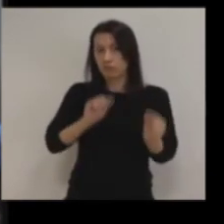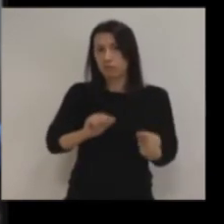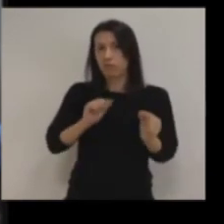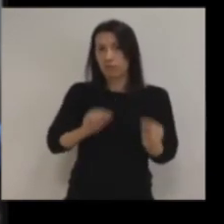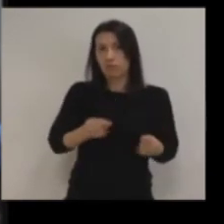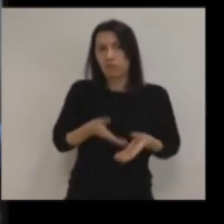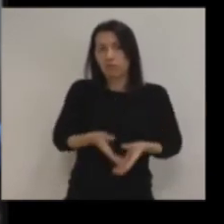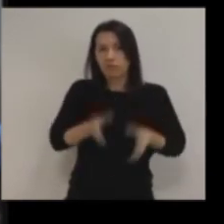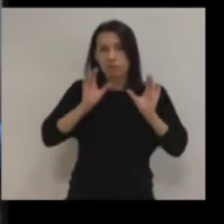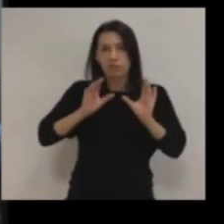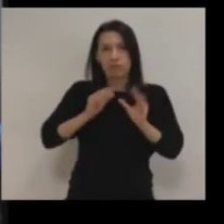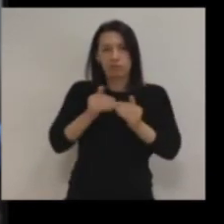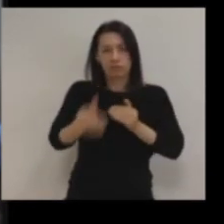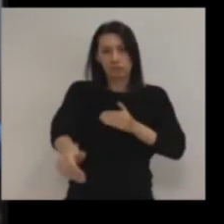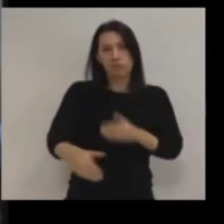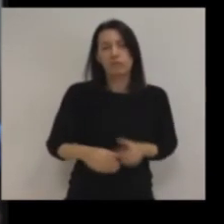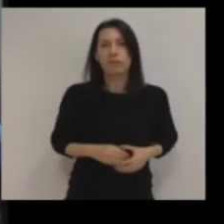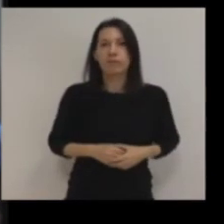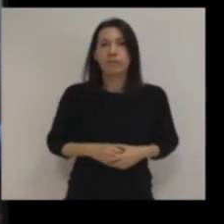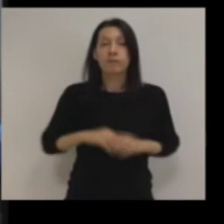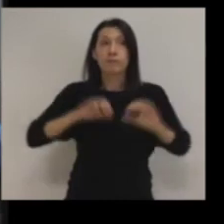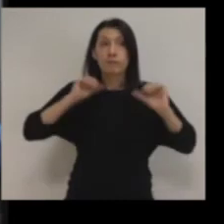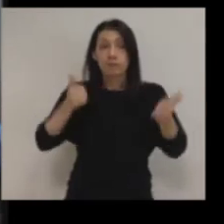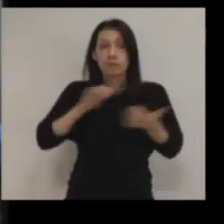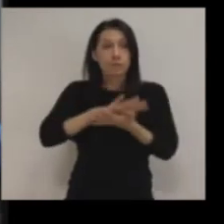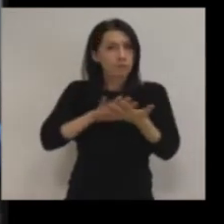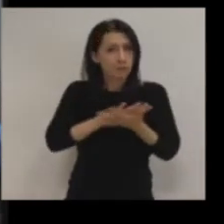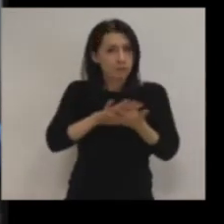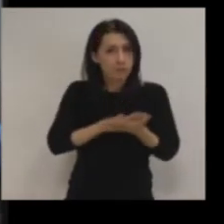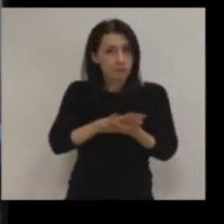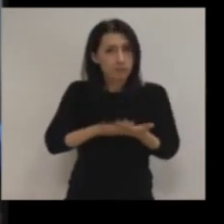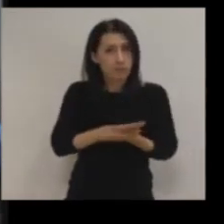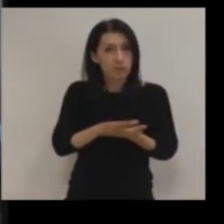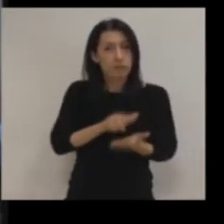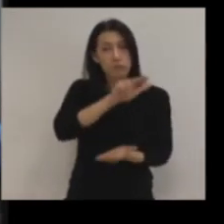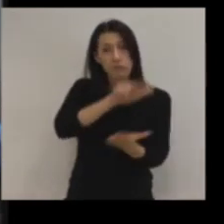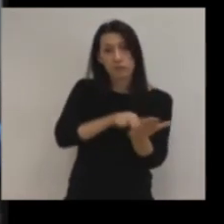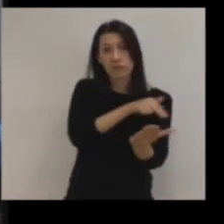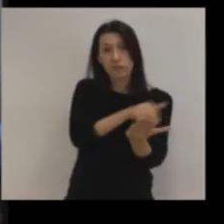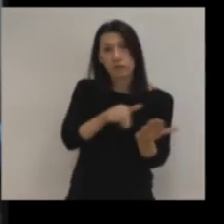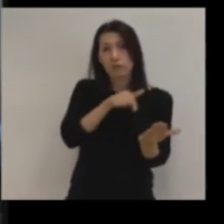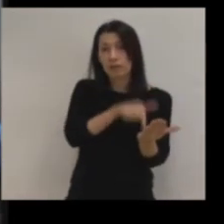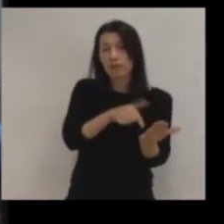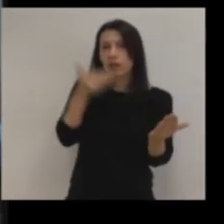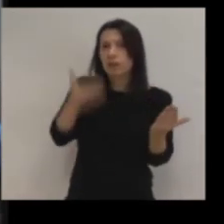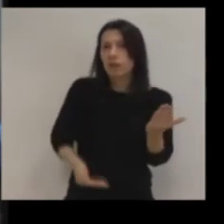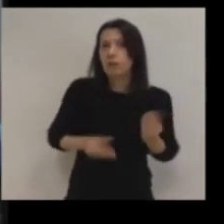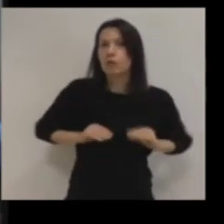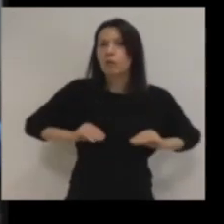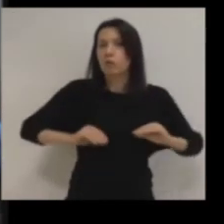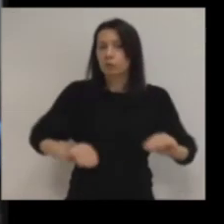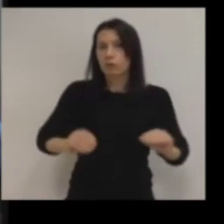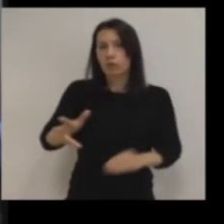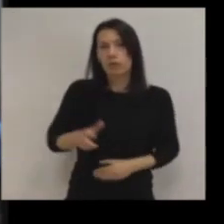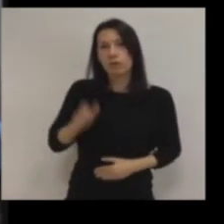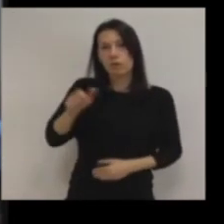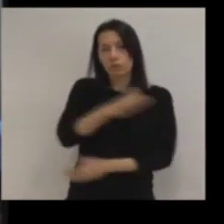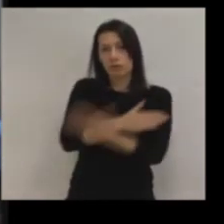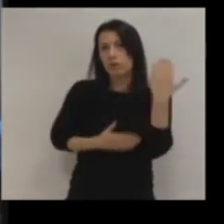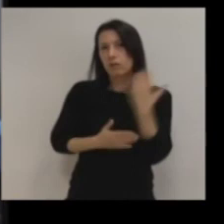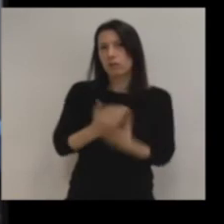este desayuno en otro momento. Hemos empezado hablando de la Convención, de la importancia de la Convención de Derechos de las